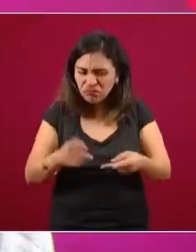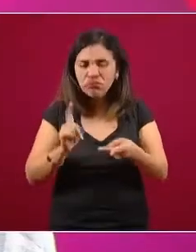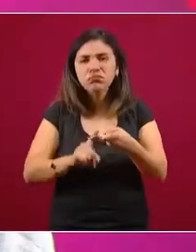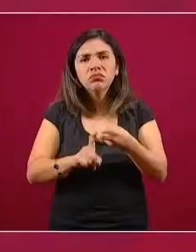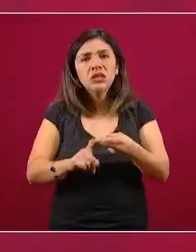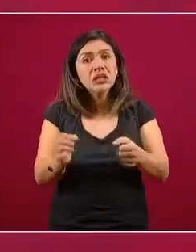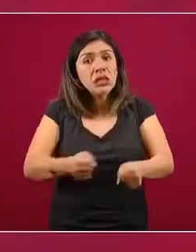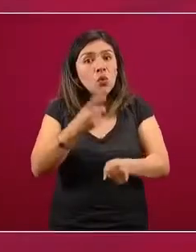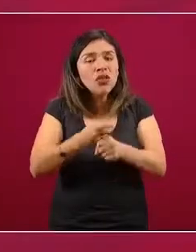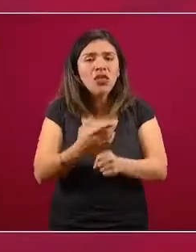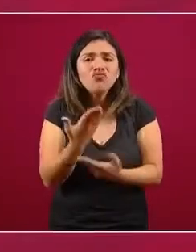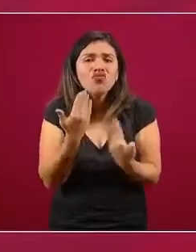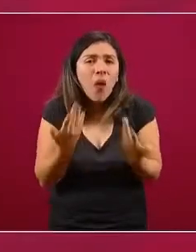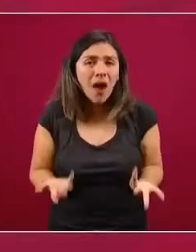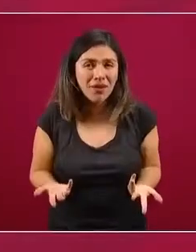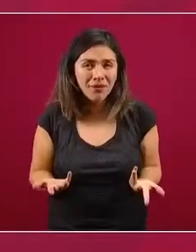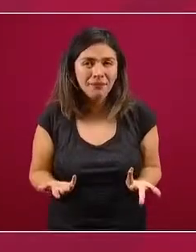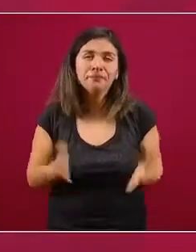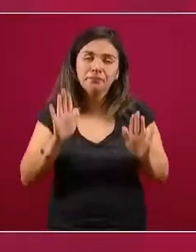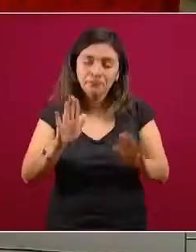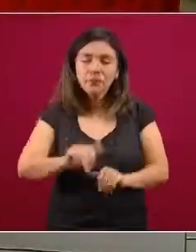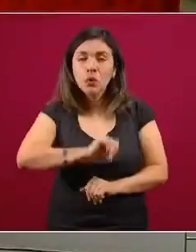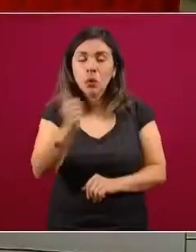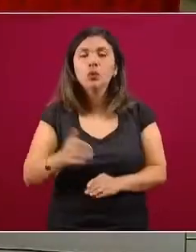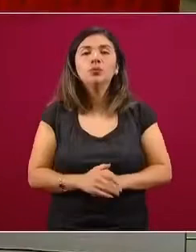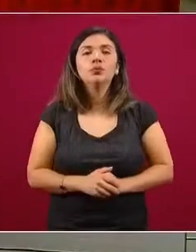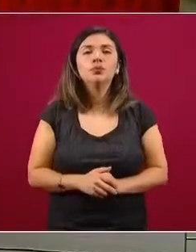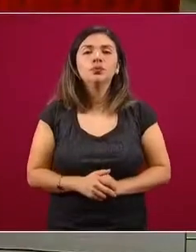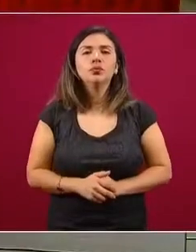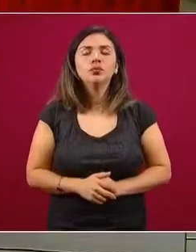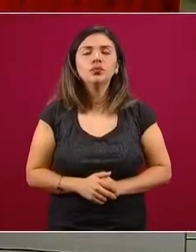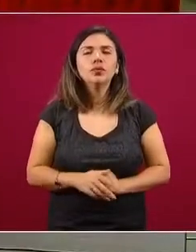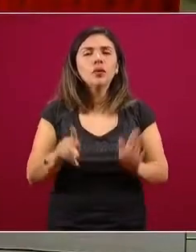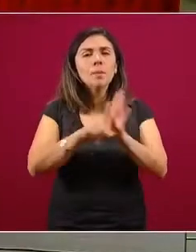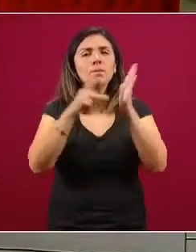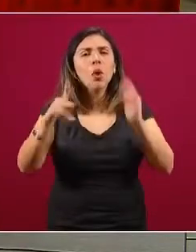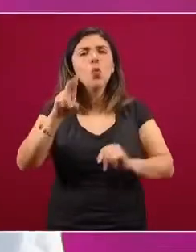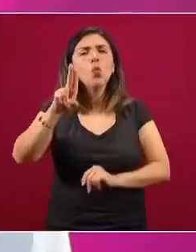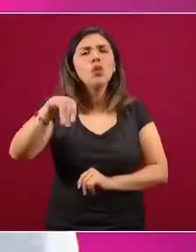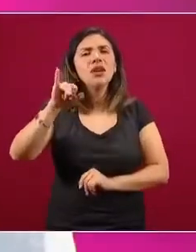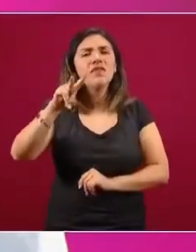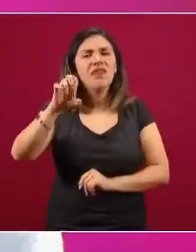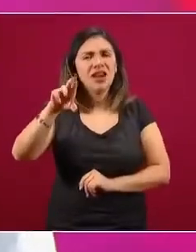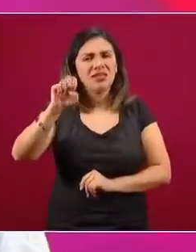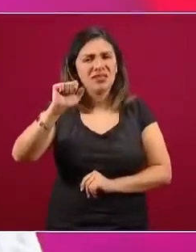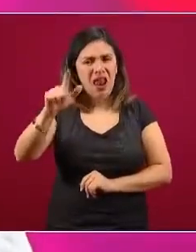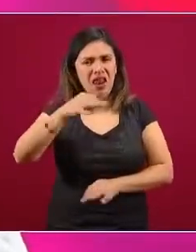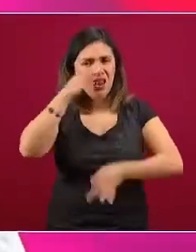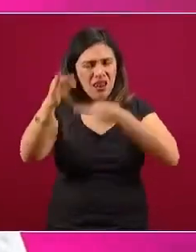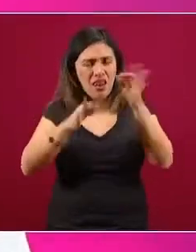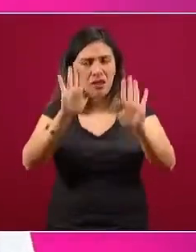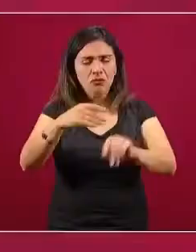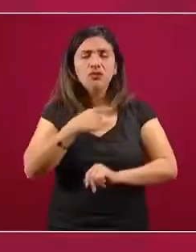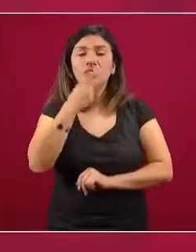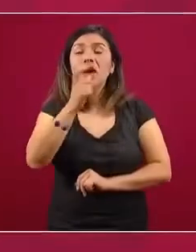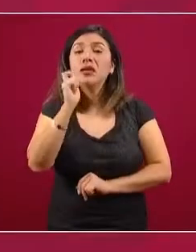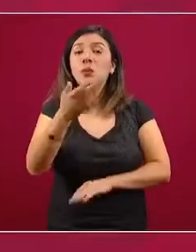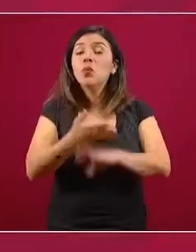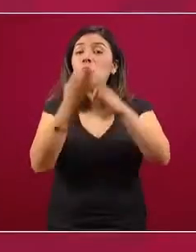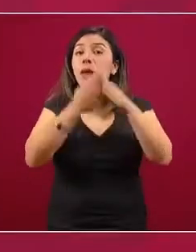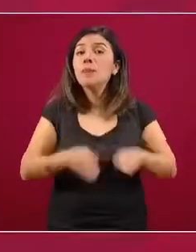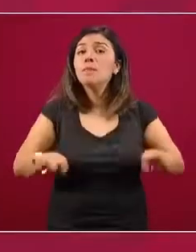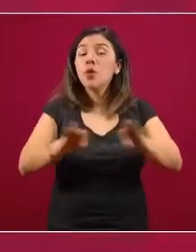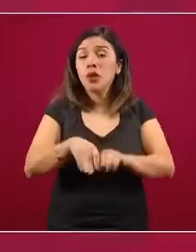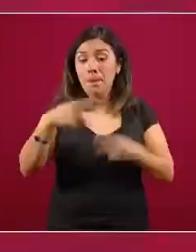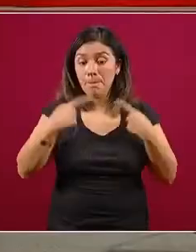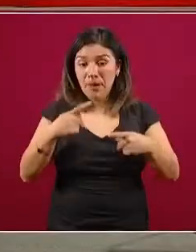la seguridad. Ahora, respecto al señalamiento de universal, quisiera también precisar, es muy importante que las mexicanas y